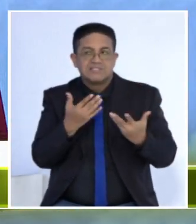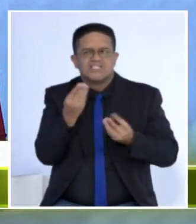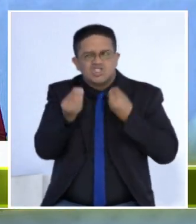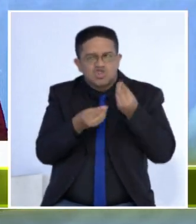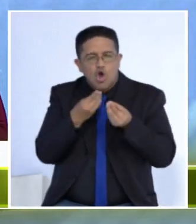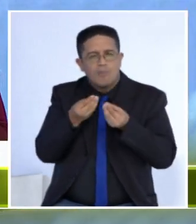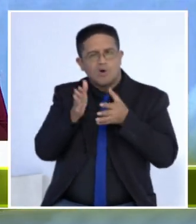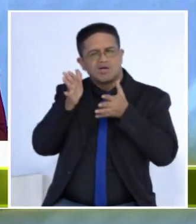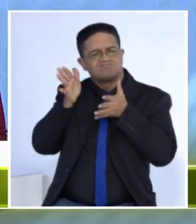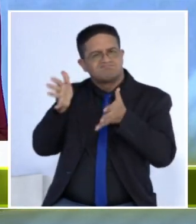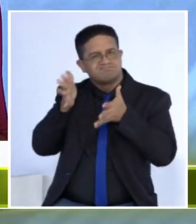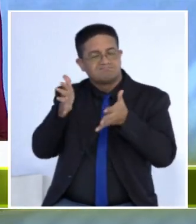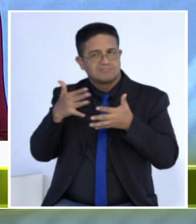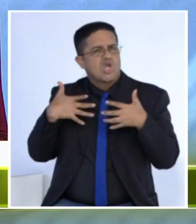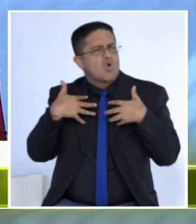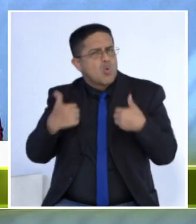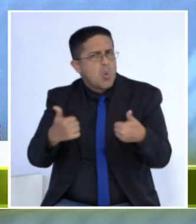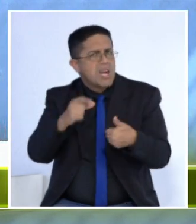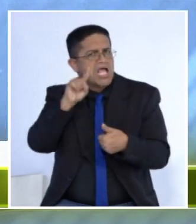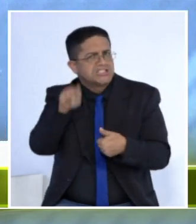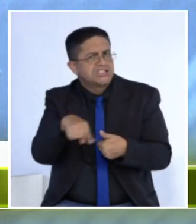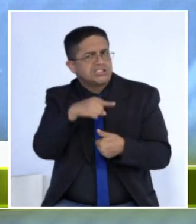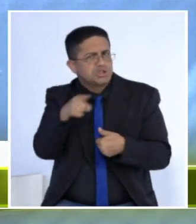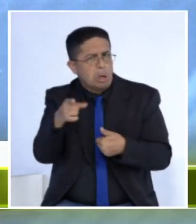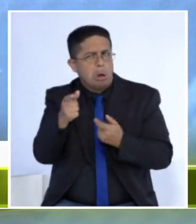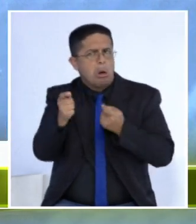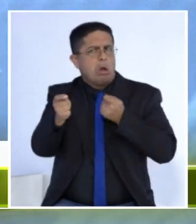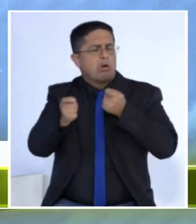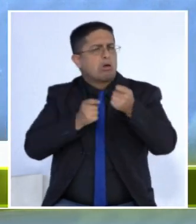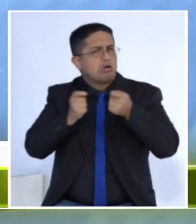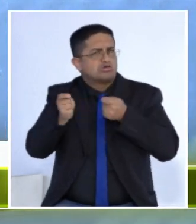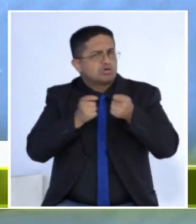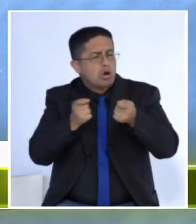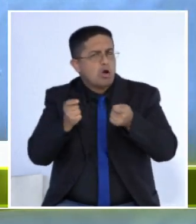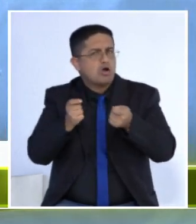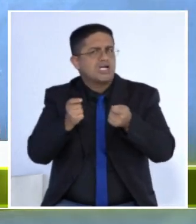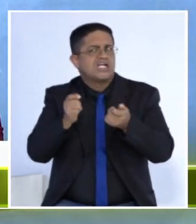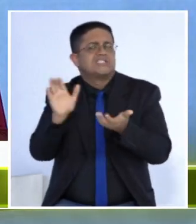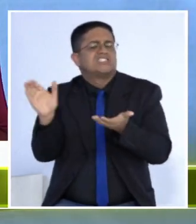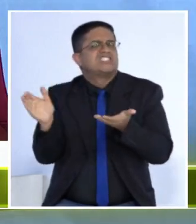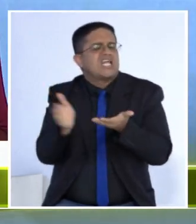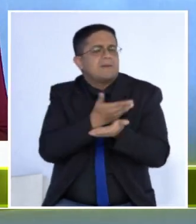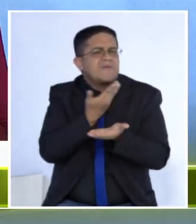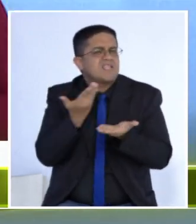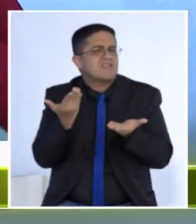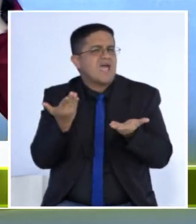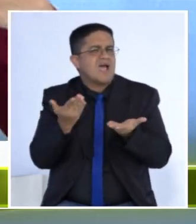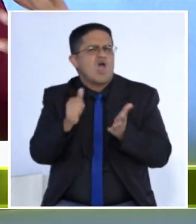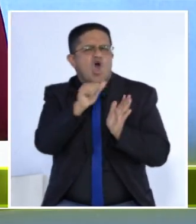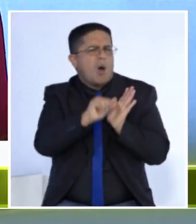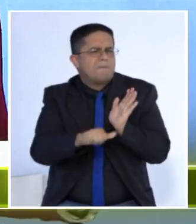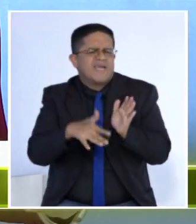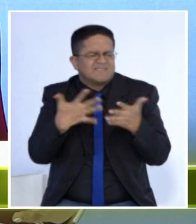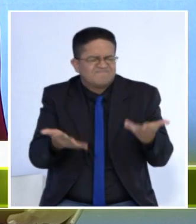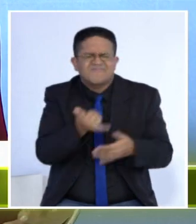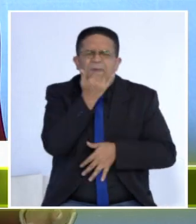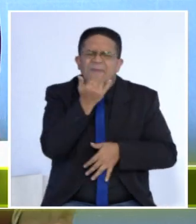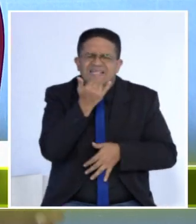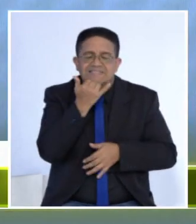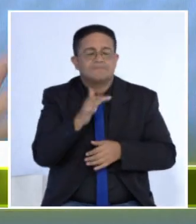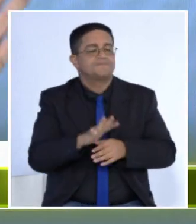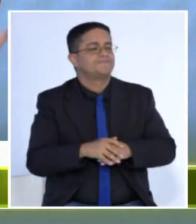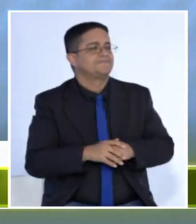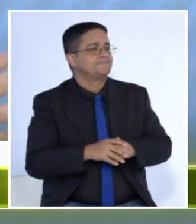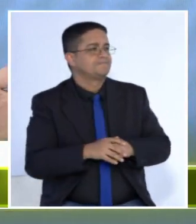estos pacientes. ¿Se cura? ¿Se controla? ¿Se elimina? ¿Se hace por tratamiento? ¿Se opera? ¿Qué pasa con él?